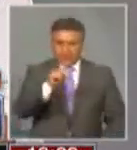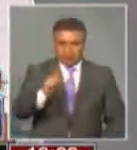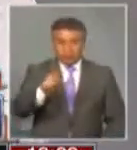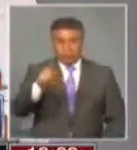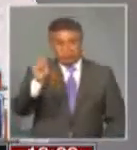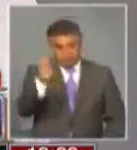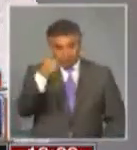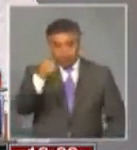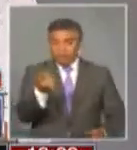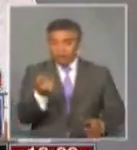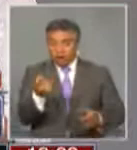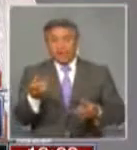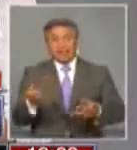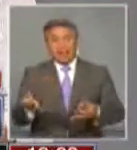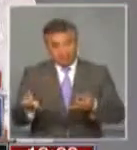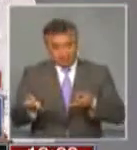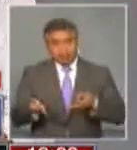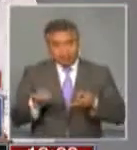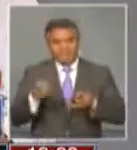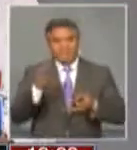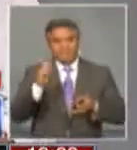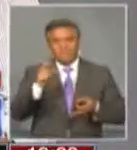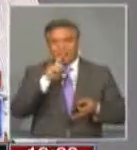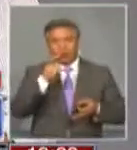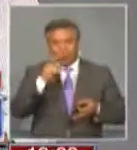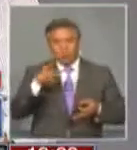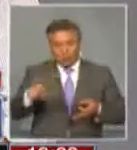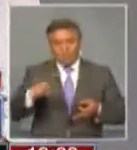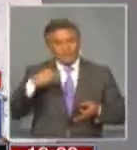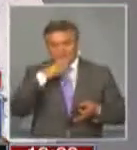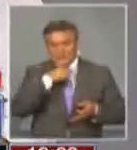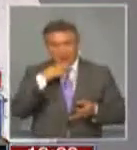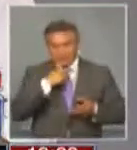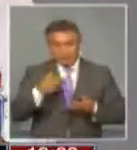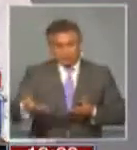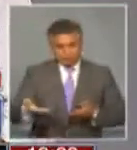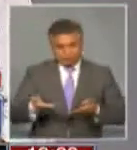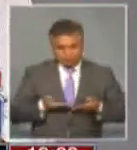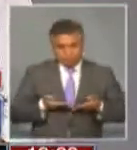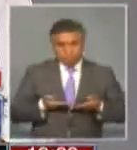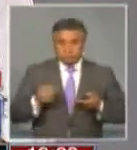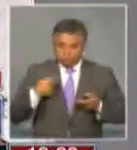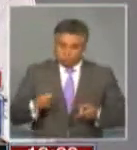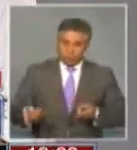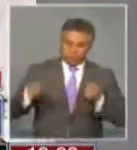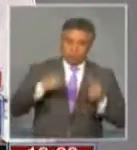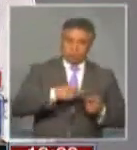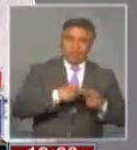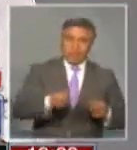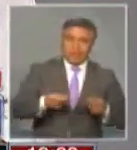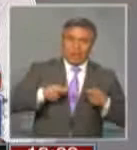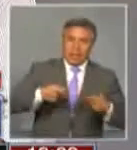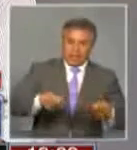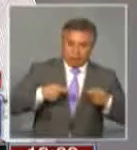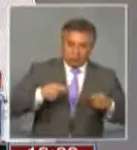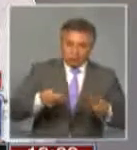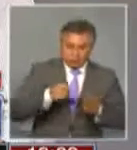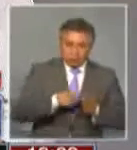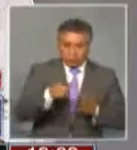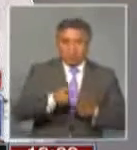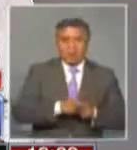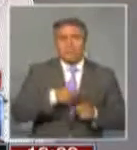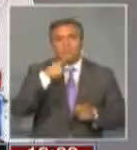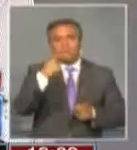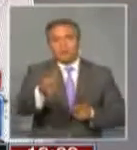recibe las boletas de honorarios o estas facturas que son falsas, abulta sus gastos, por tanto eso significa que paga